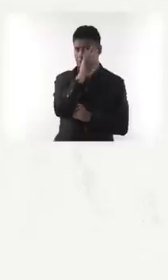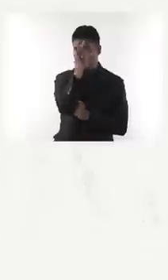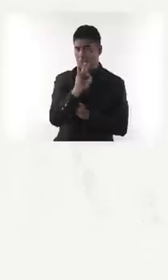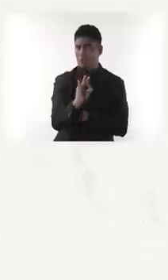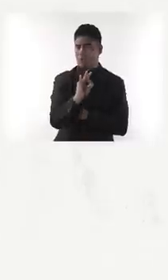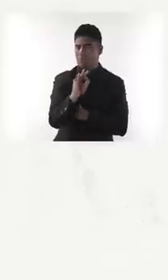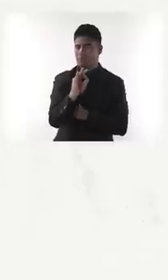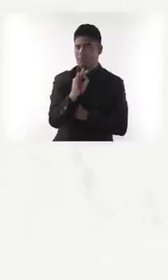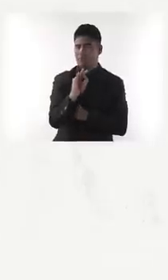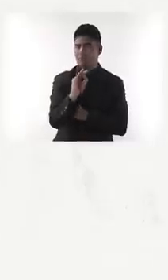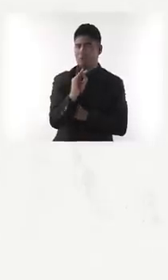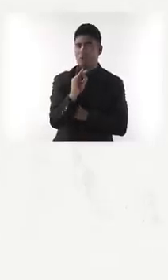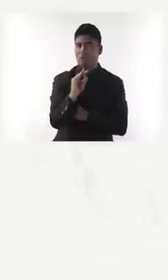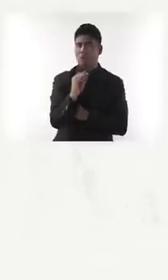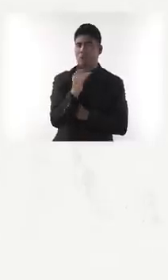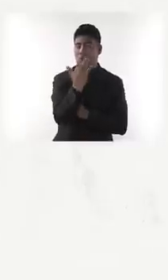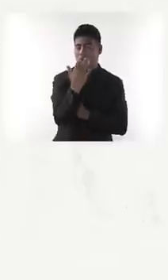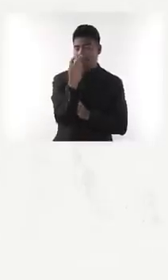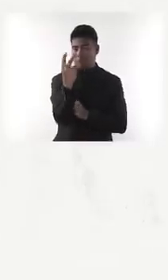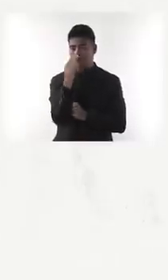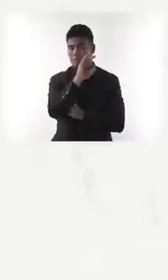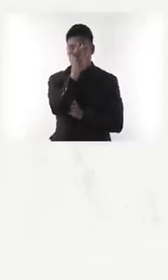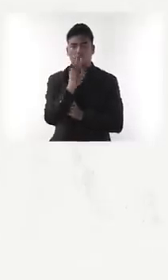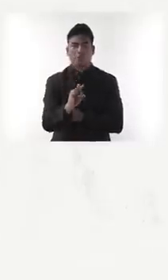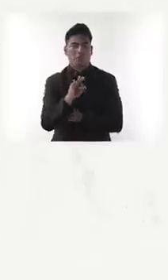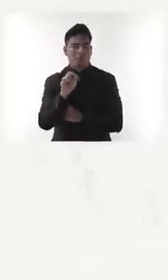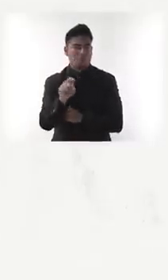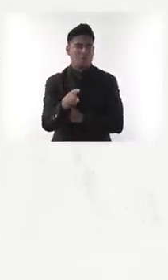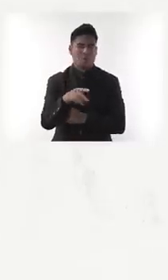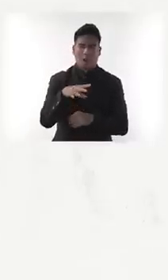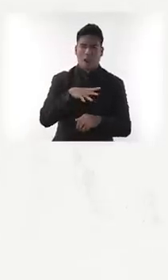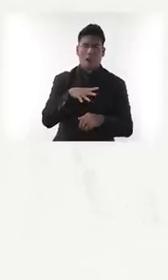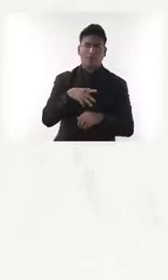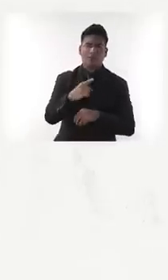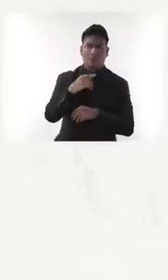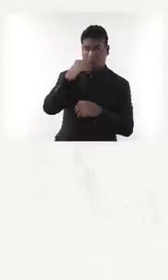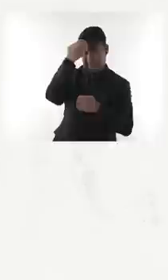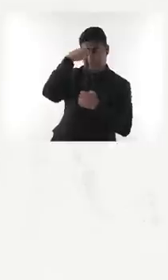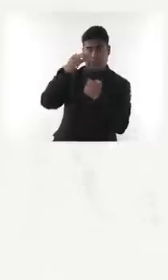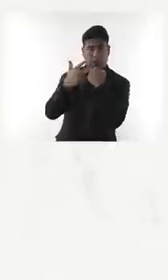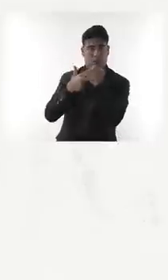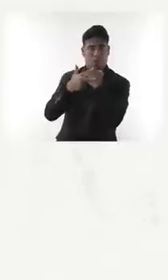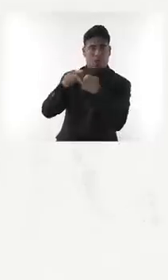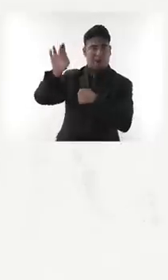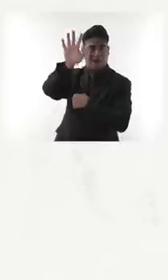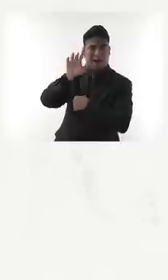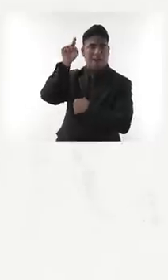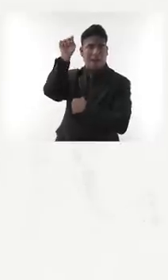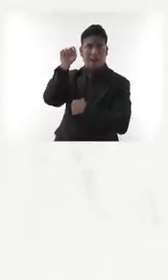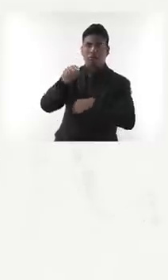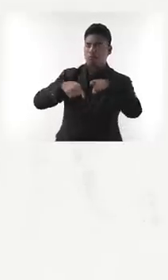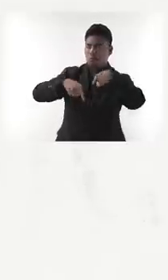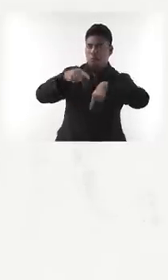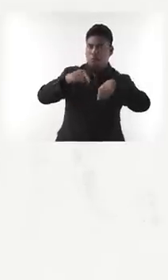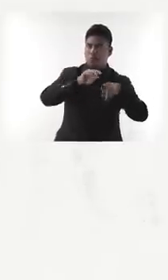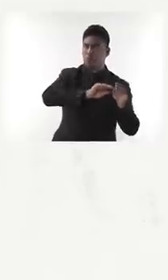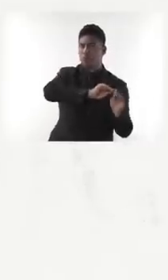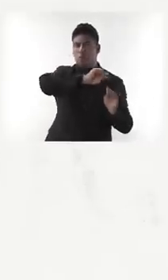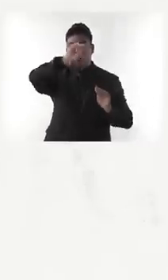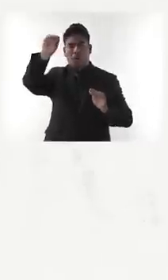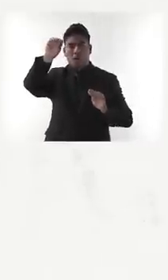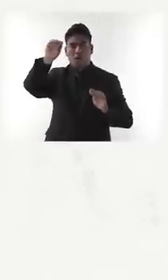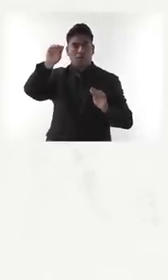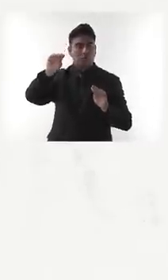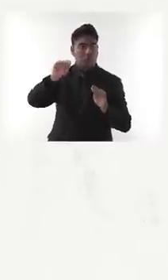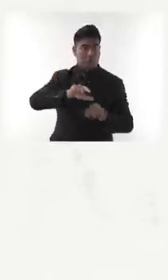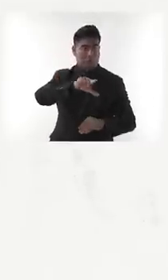convocados militaban en equipos en Europa. Para el Mundial del 22, esta cifra bajó